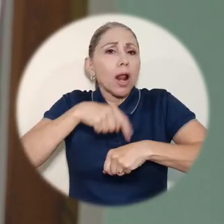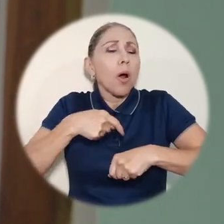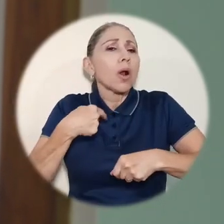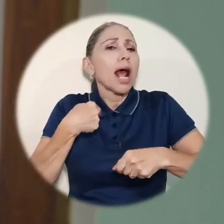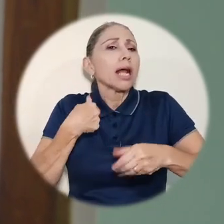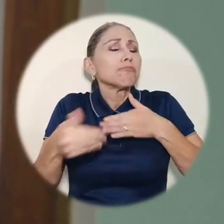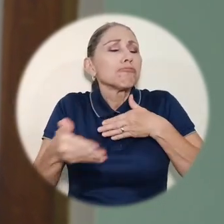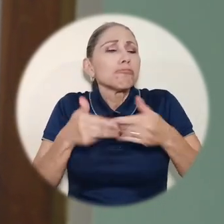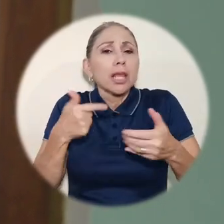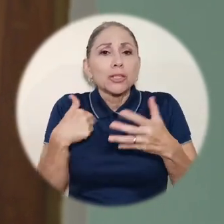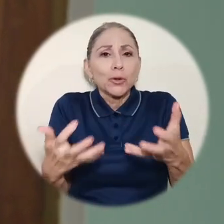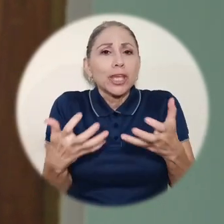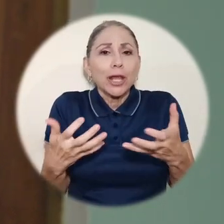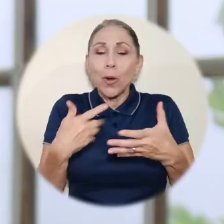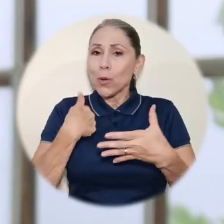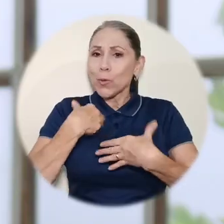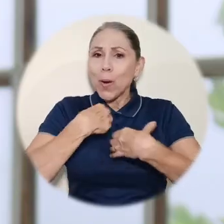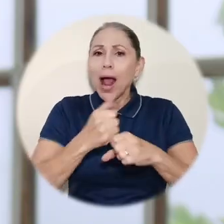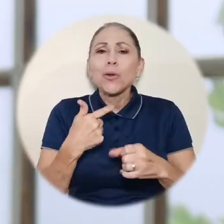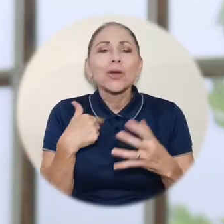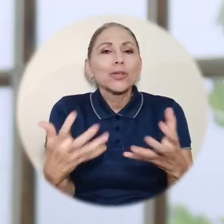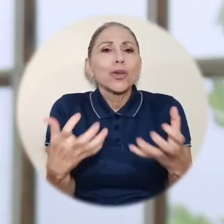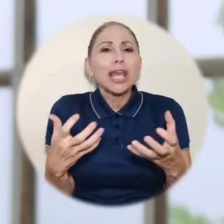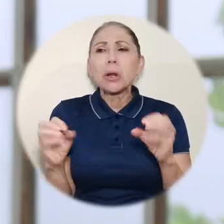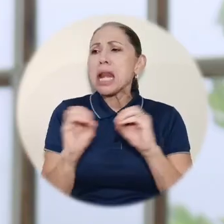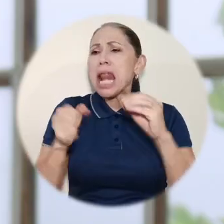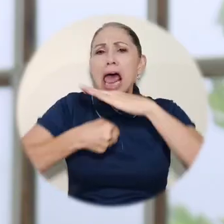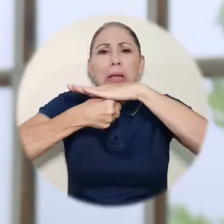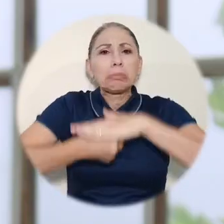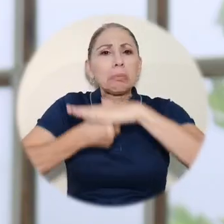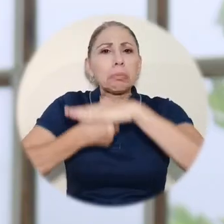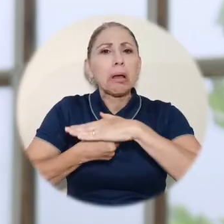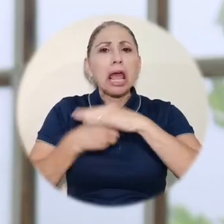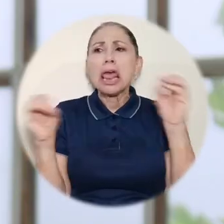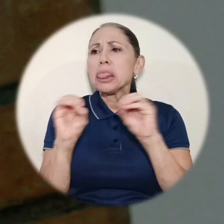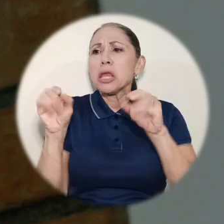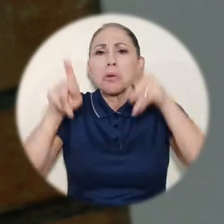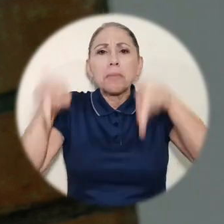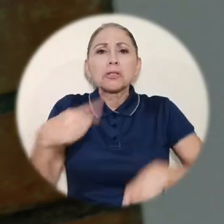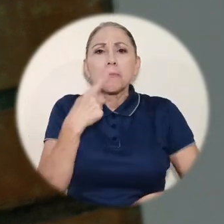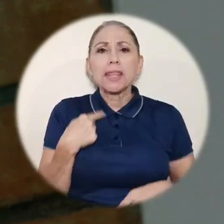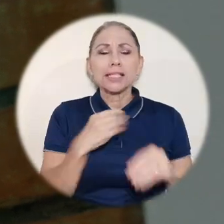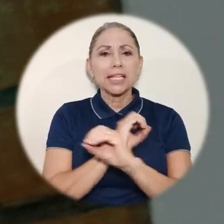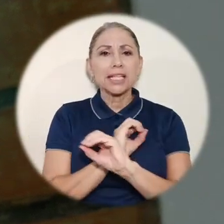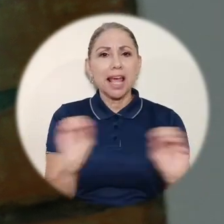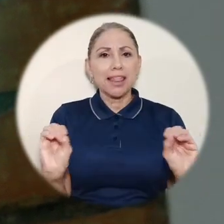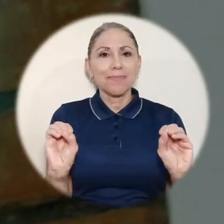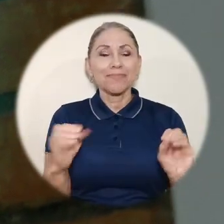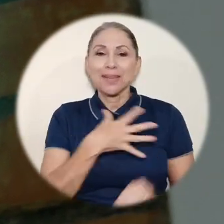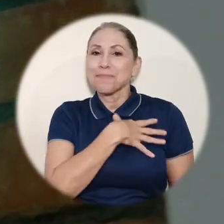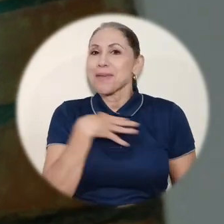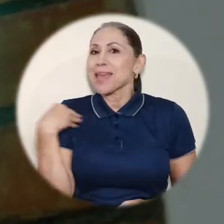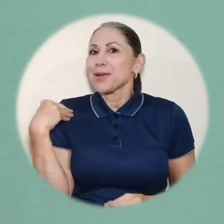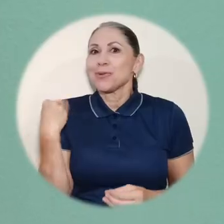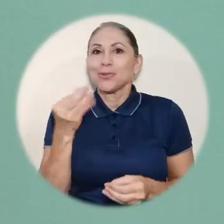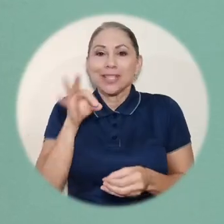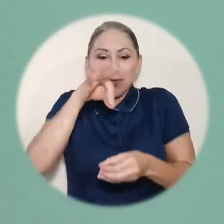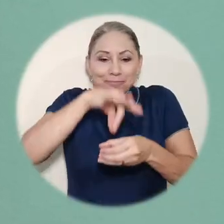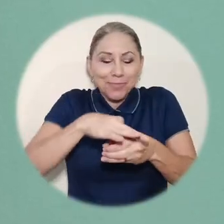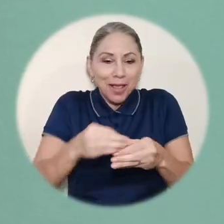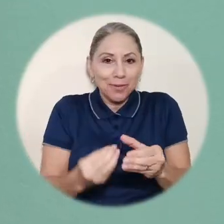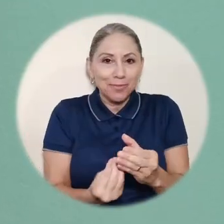que yo quiero, sin ninguna presión de nadie, ni que nadie me diga nada. Me gusta mucho tener matas.